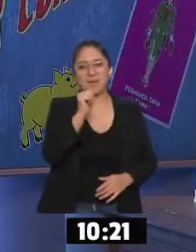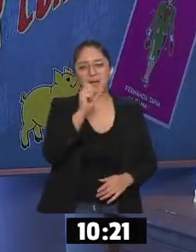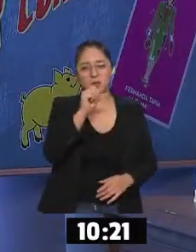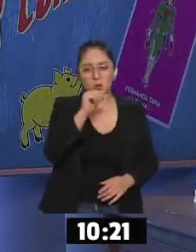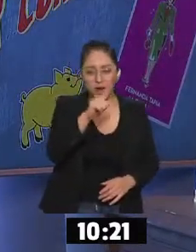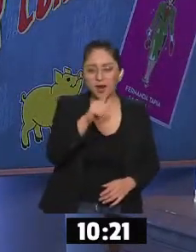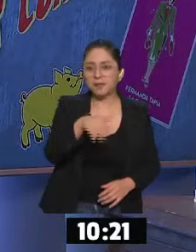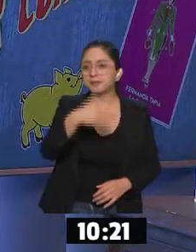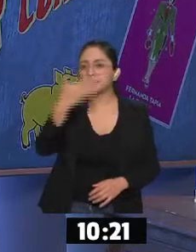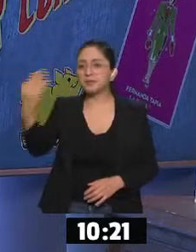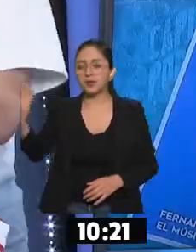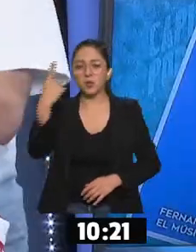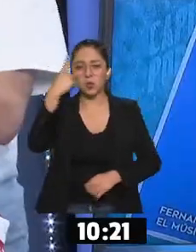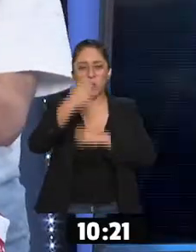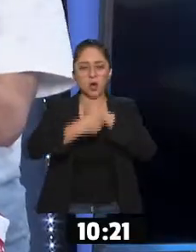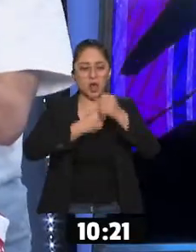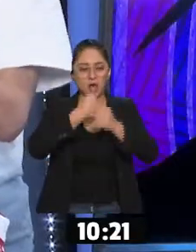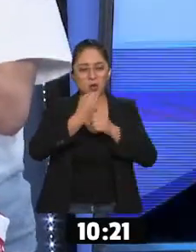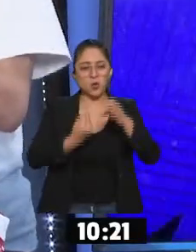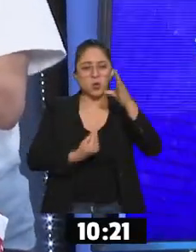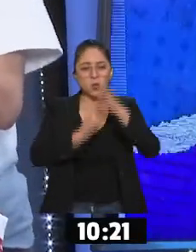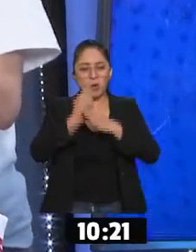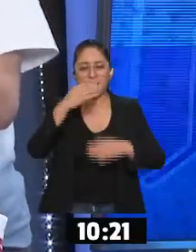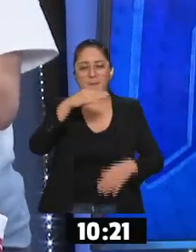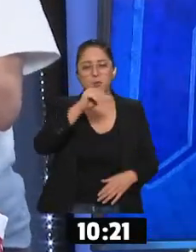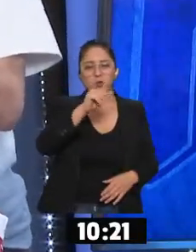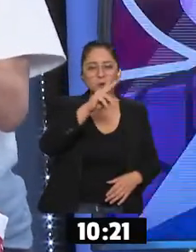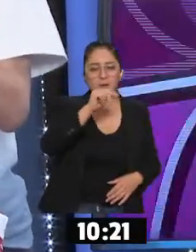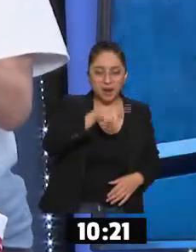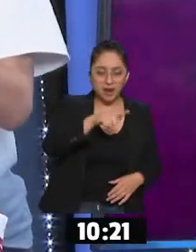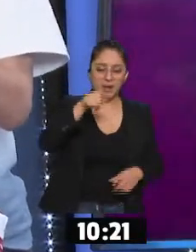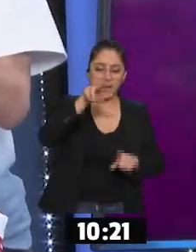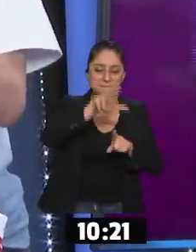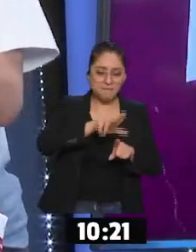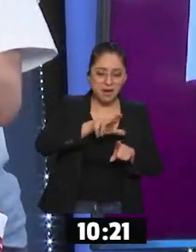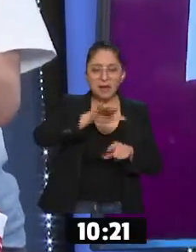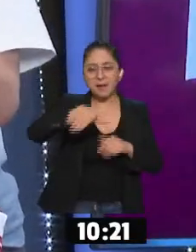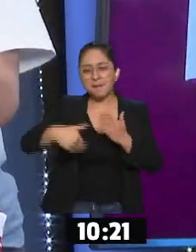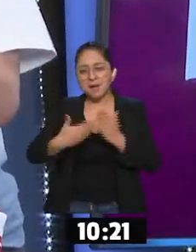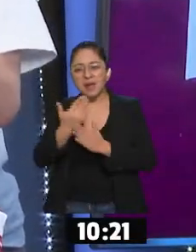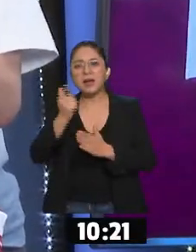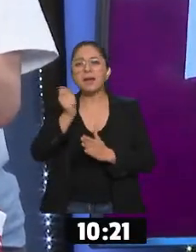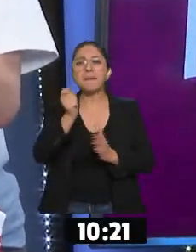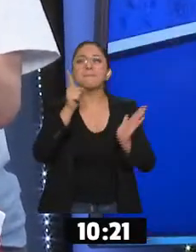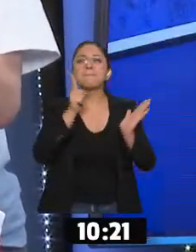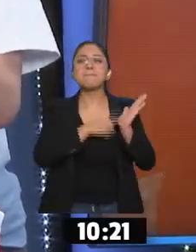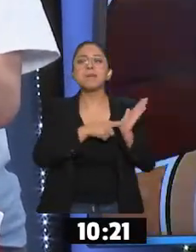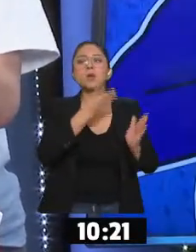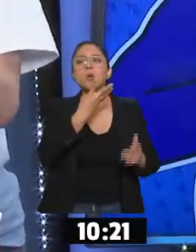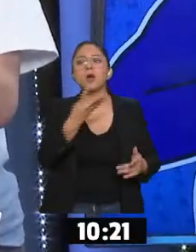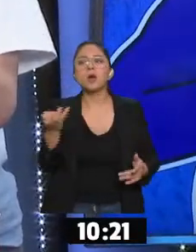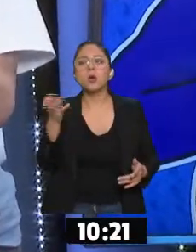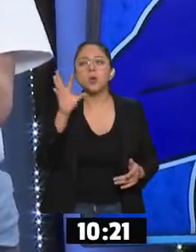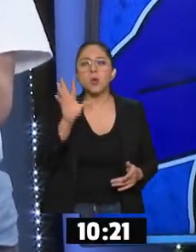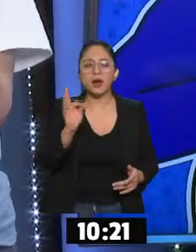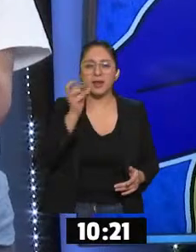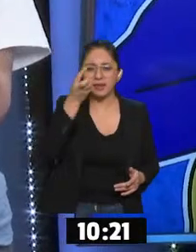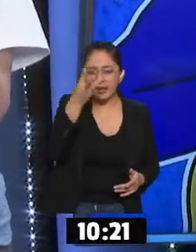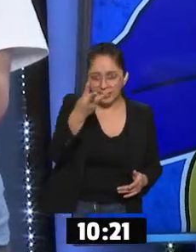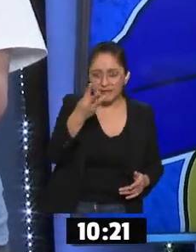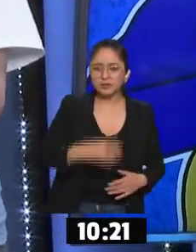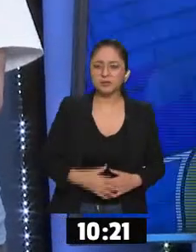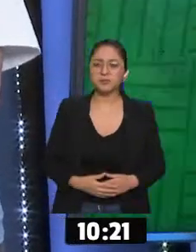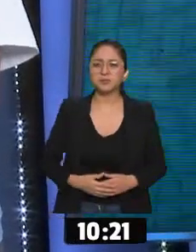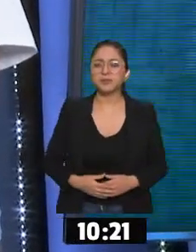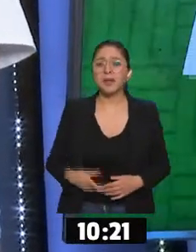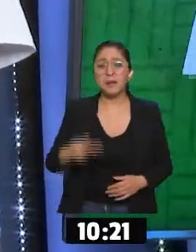Nuevo Musulmán es del atardecer del lunes a mañana. Ahora nos tienen que hablar de eso, 1443. Usted siga ahí, sígale, pues hay